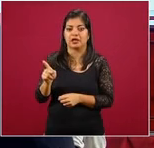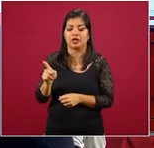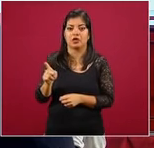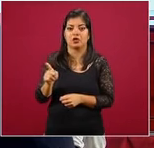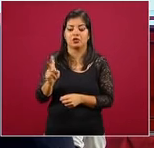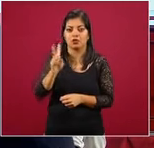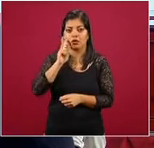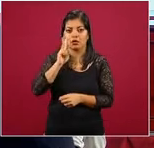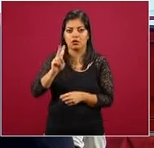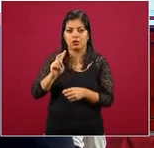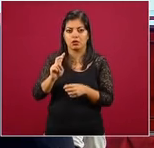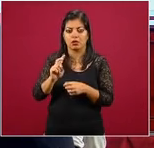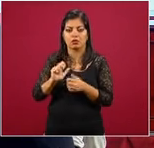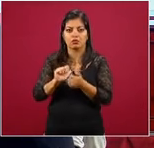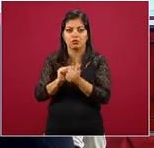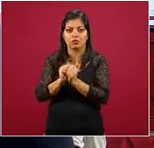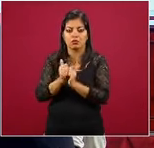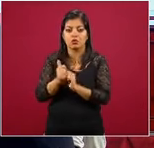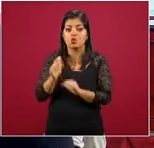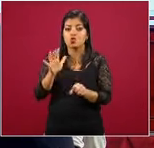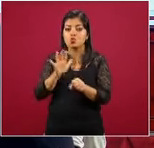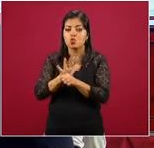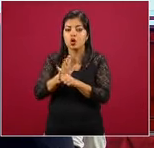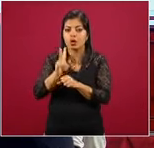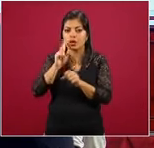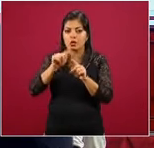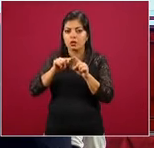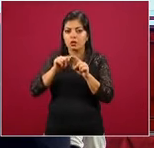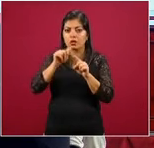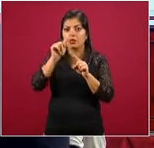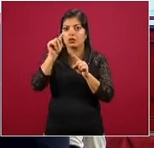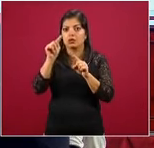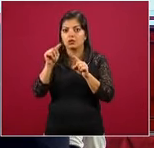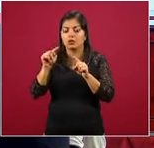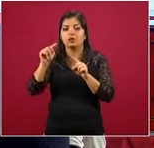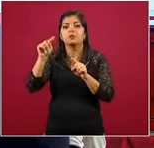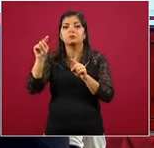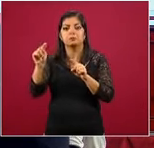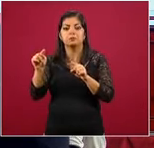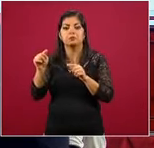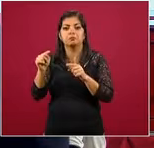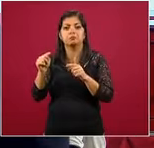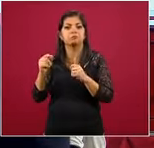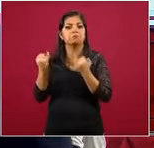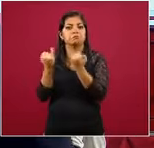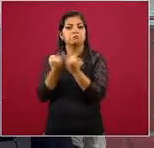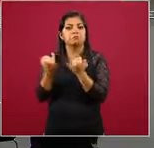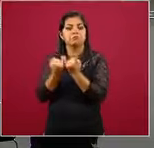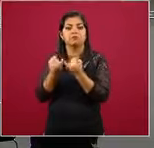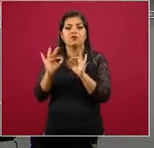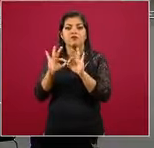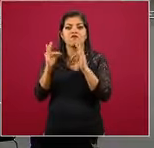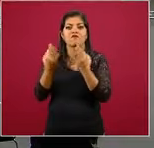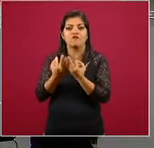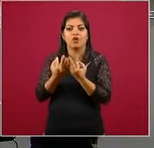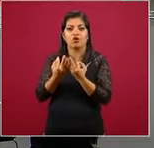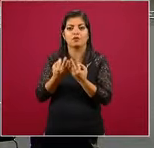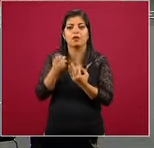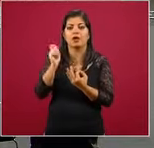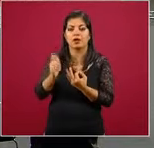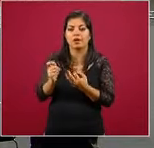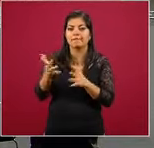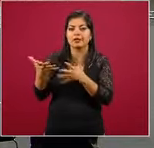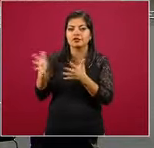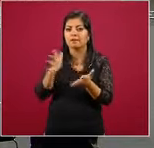la tendencia, la figura que se forma es prácticamente ha seguido la misma forma que la de los casos